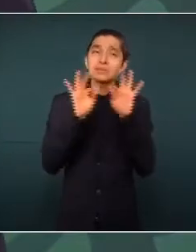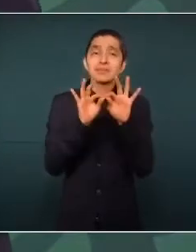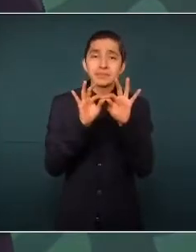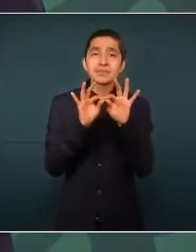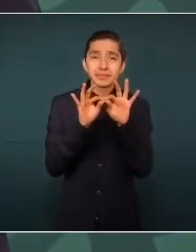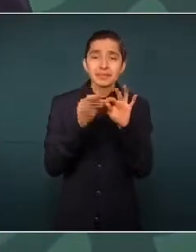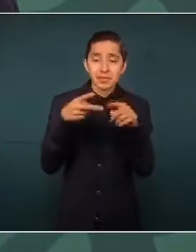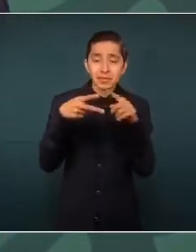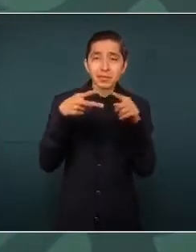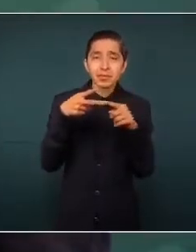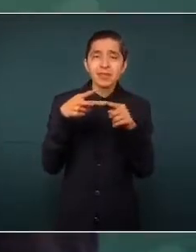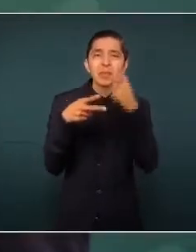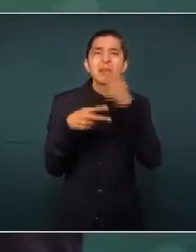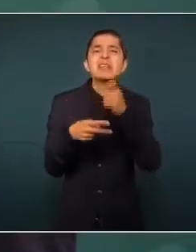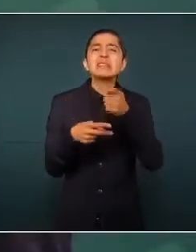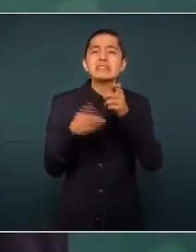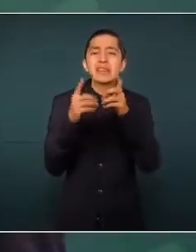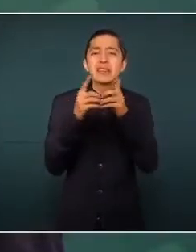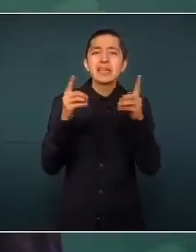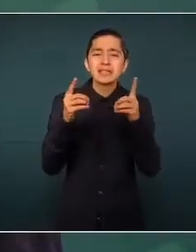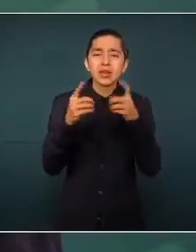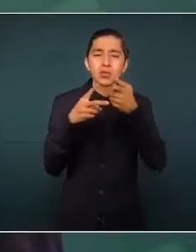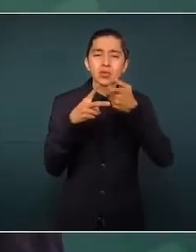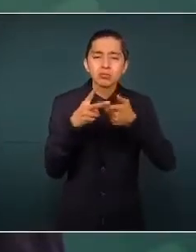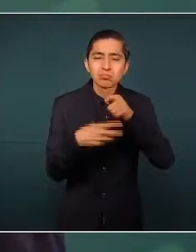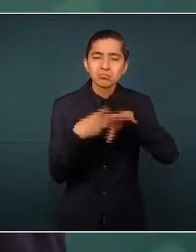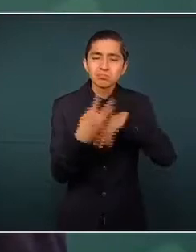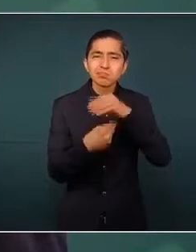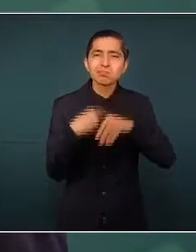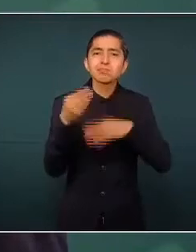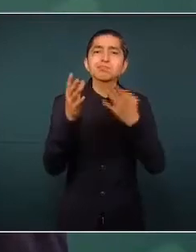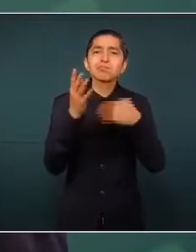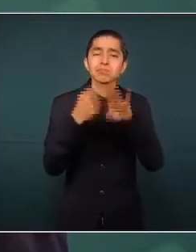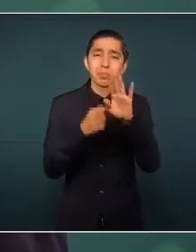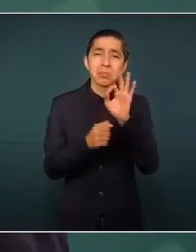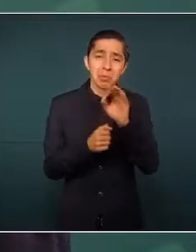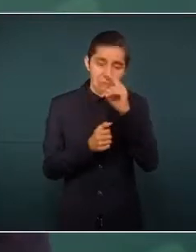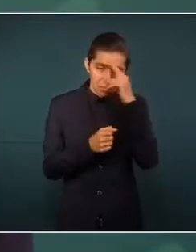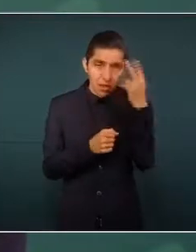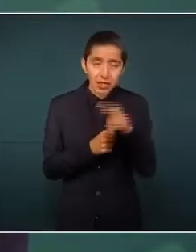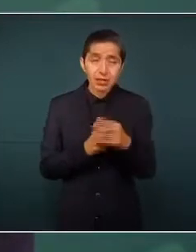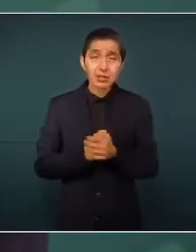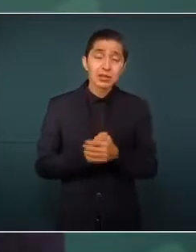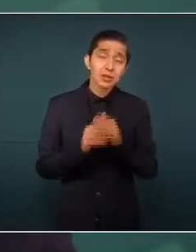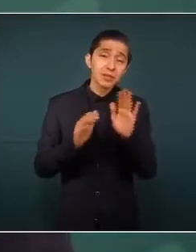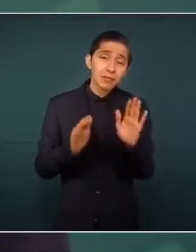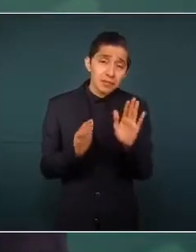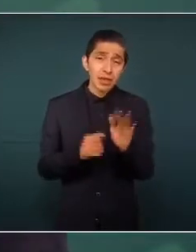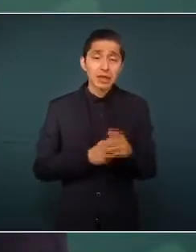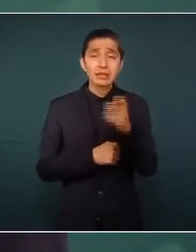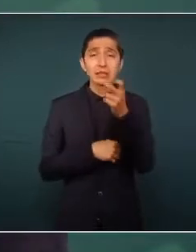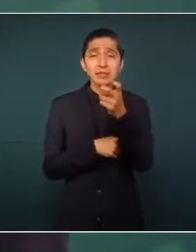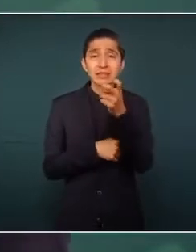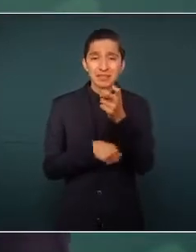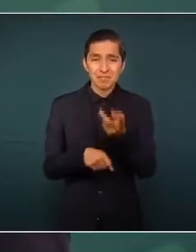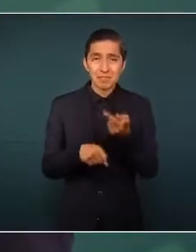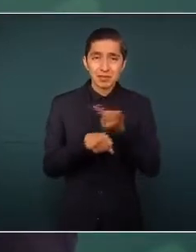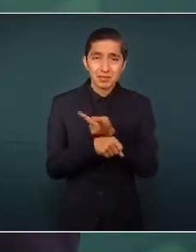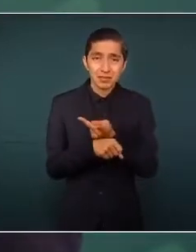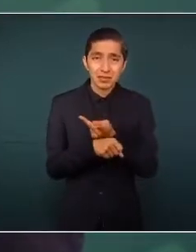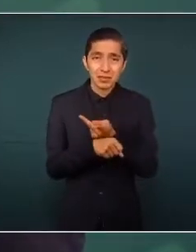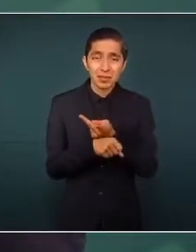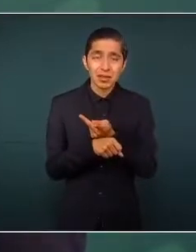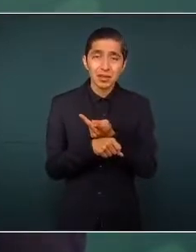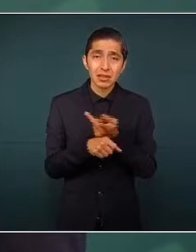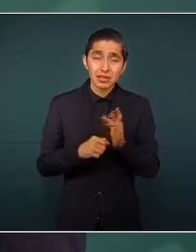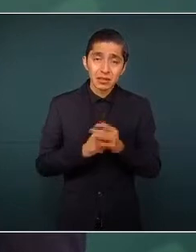importantísimas para el desarrollo económico de México. Eso es lo que está sucediendo.